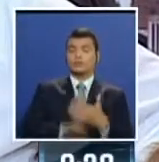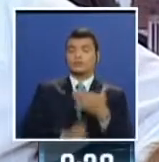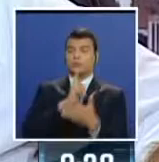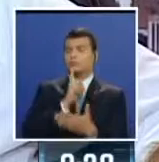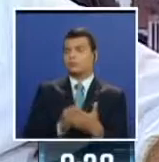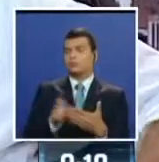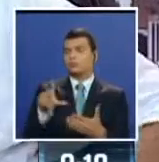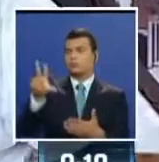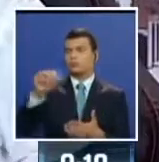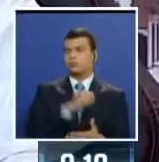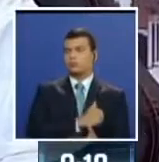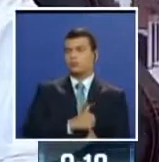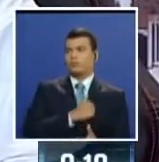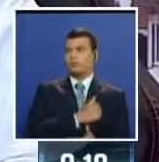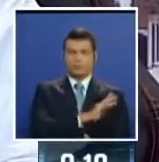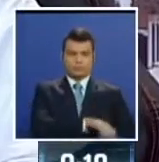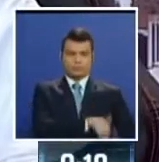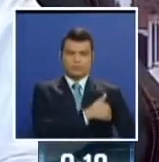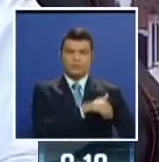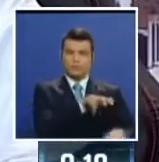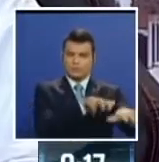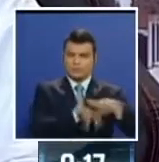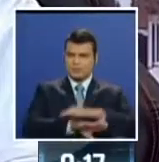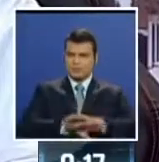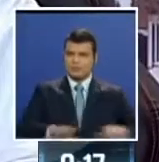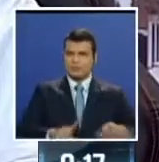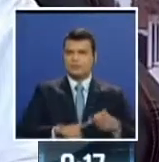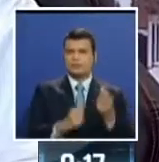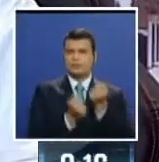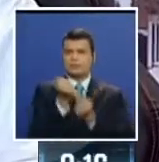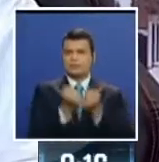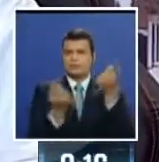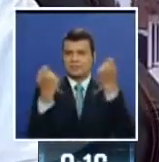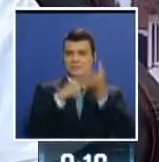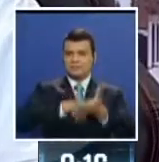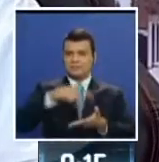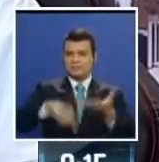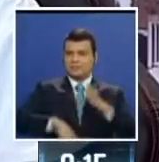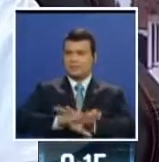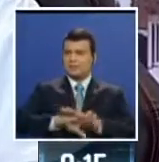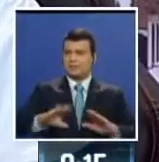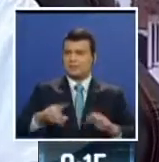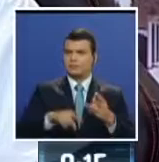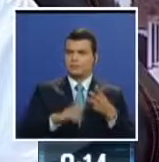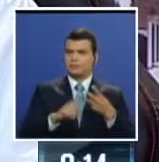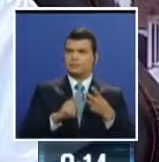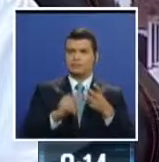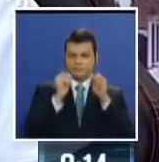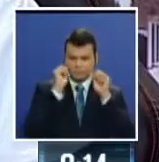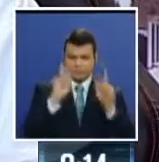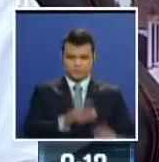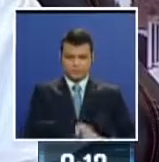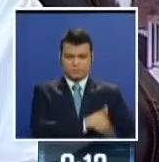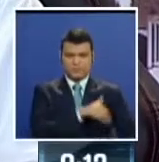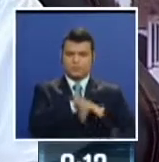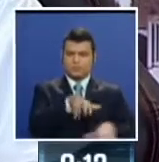aranceles firmado por el ministro de hacienda de industria comercio y extrañamente agricultura